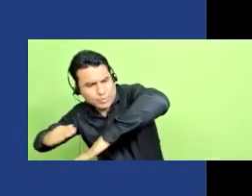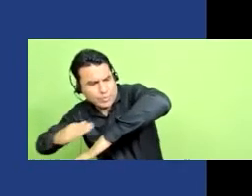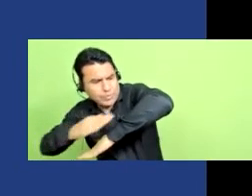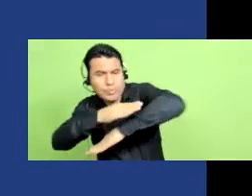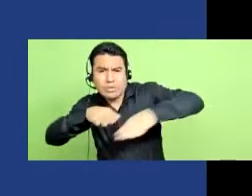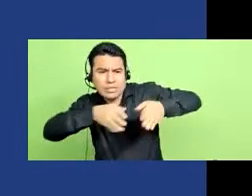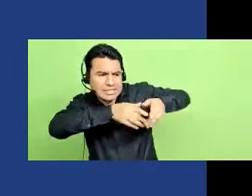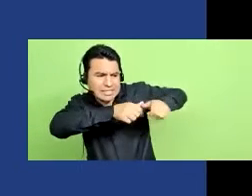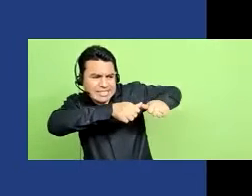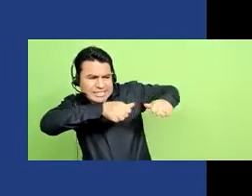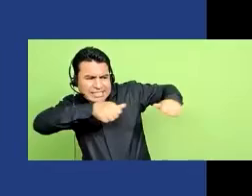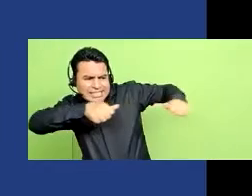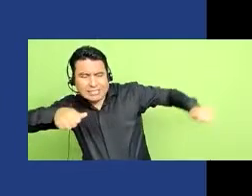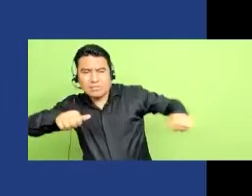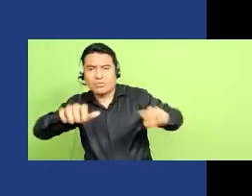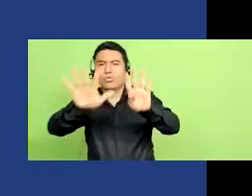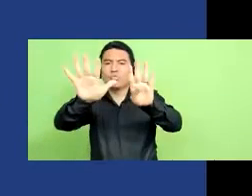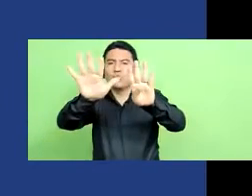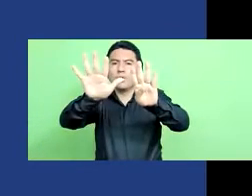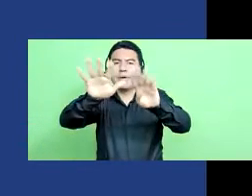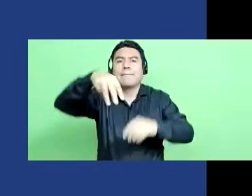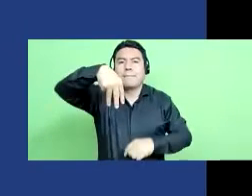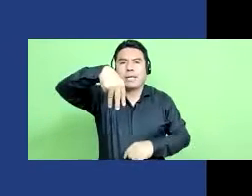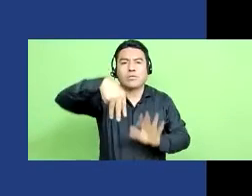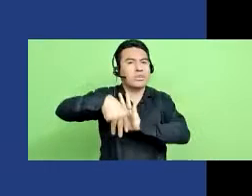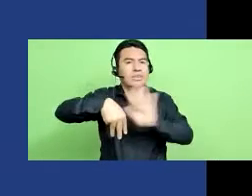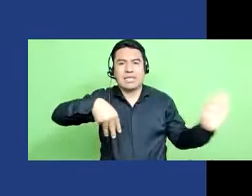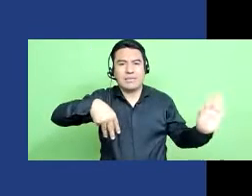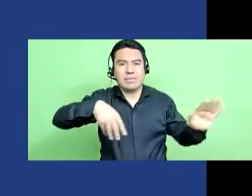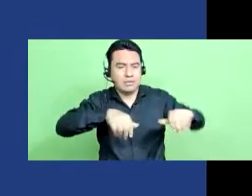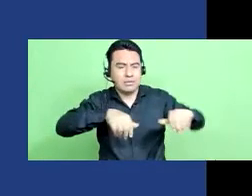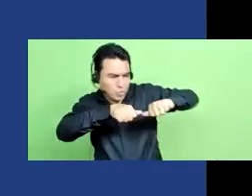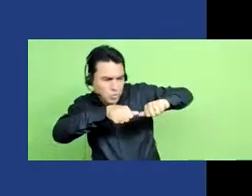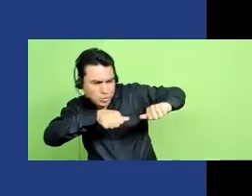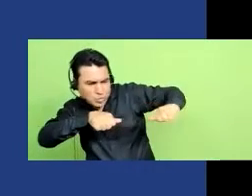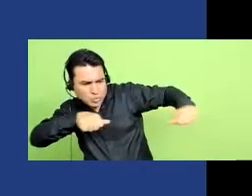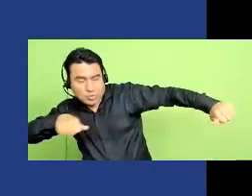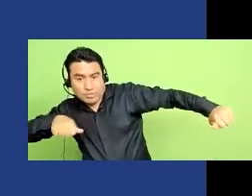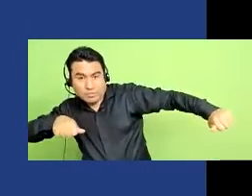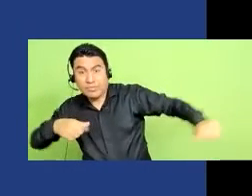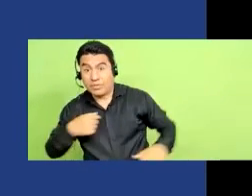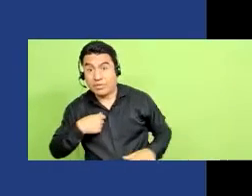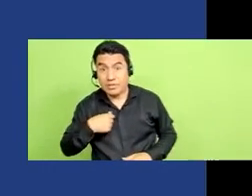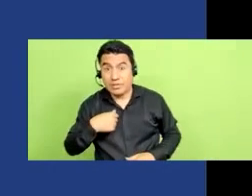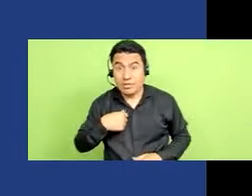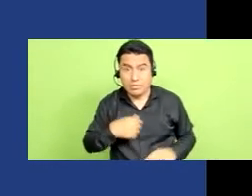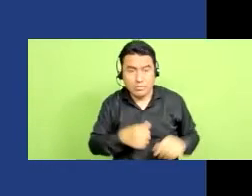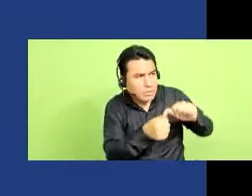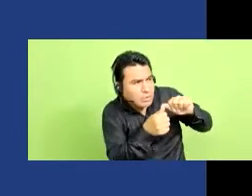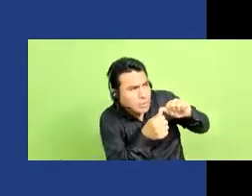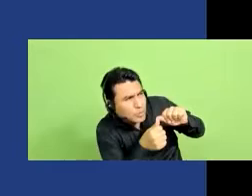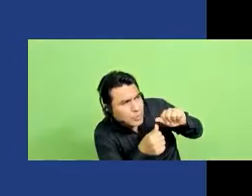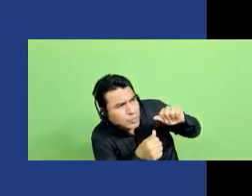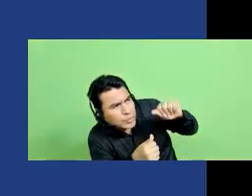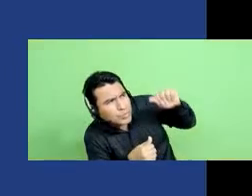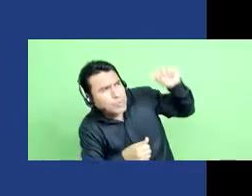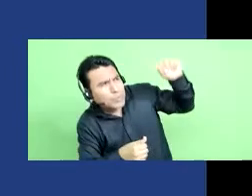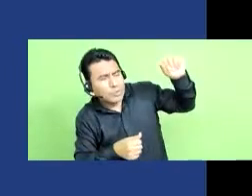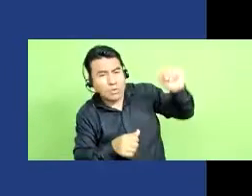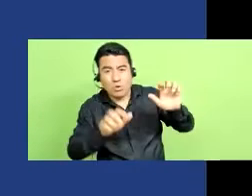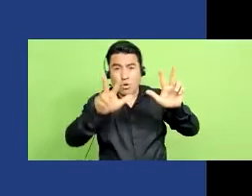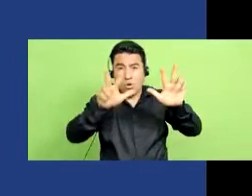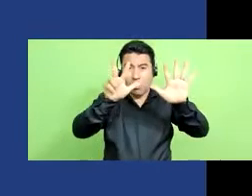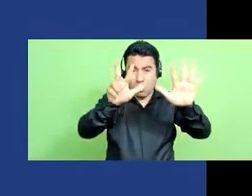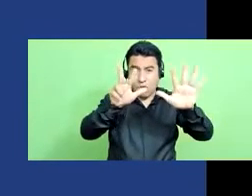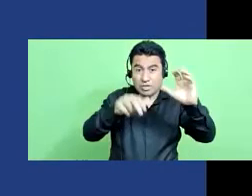entonces si yo tengo ya una altura de 80 centímetros sobre un metro y